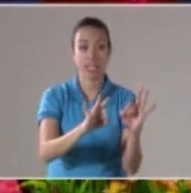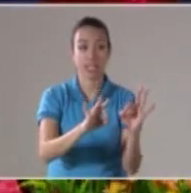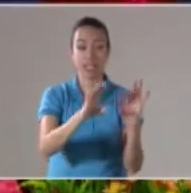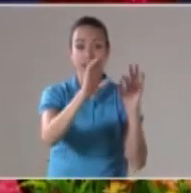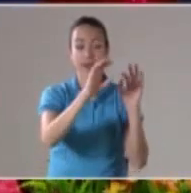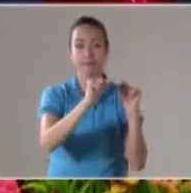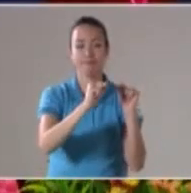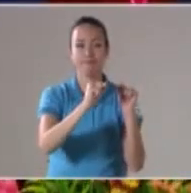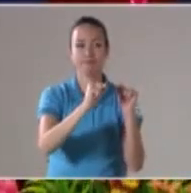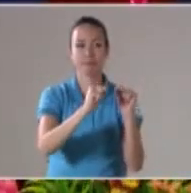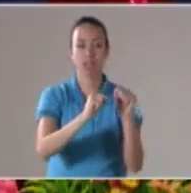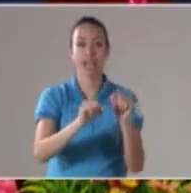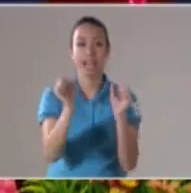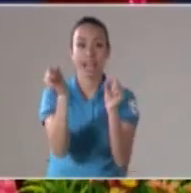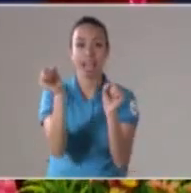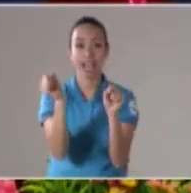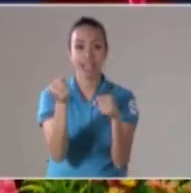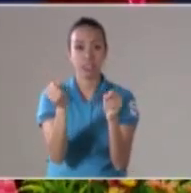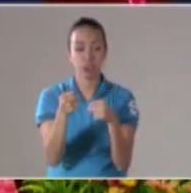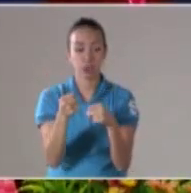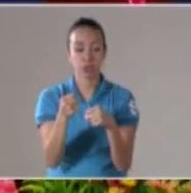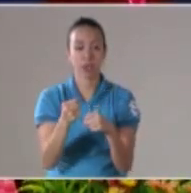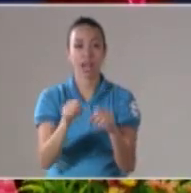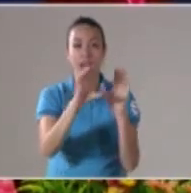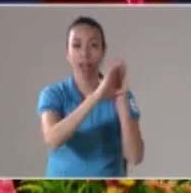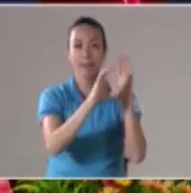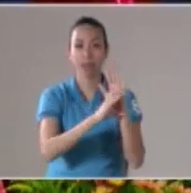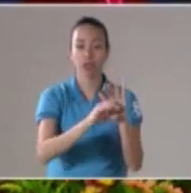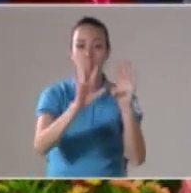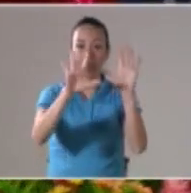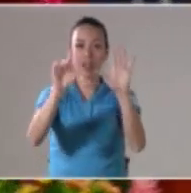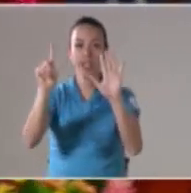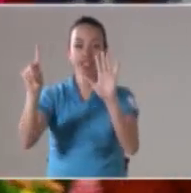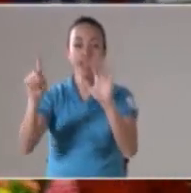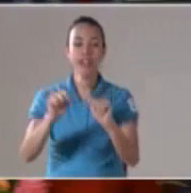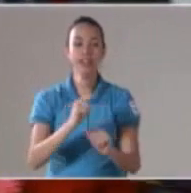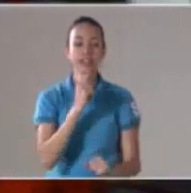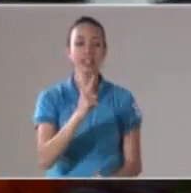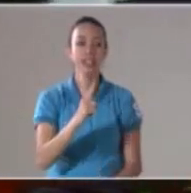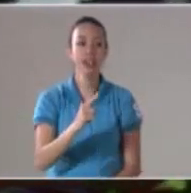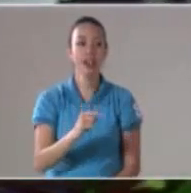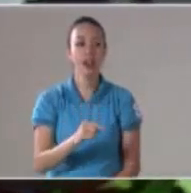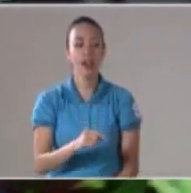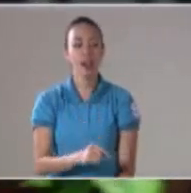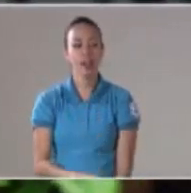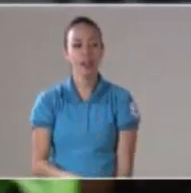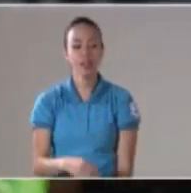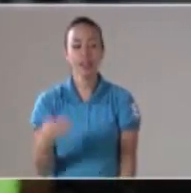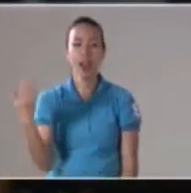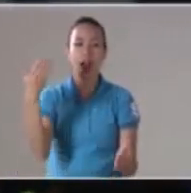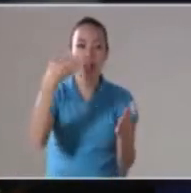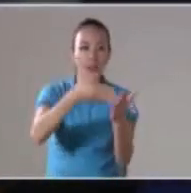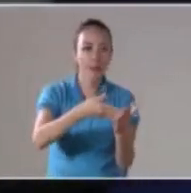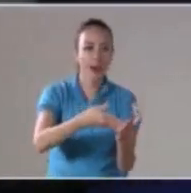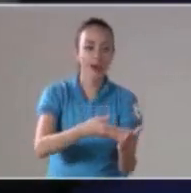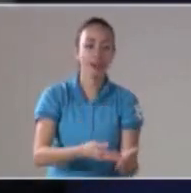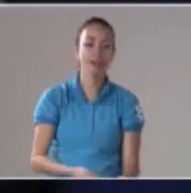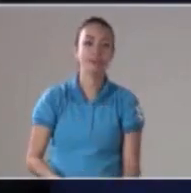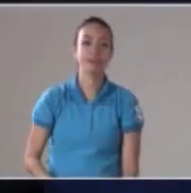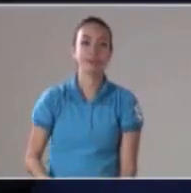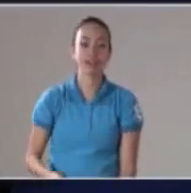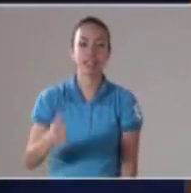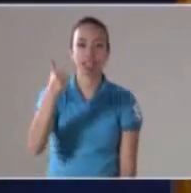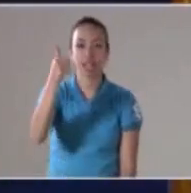Capítulo 16 del libro de los Hechos. Está bien claro. Y entonces él ya iba a agarrar hacia